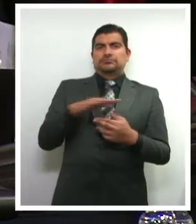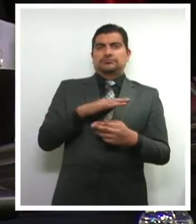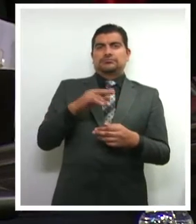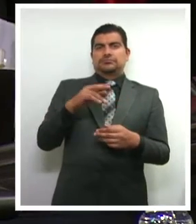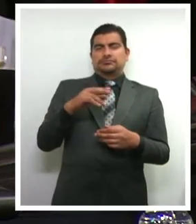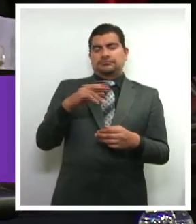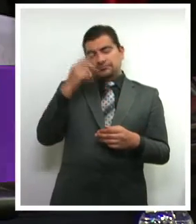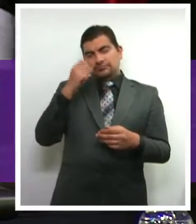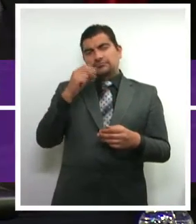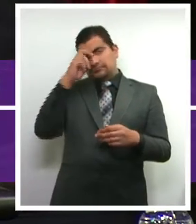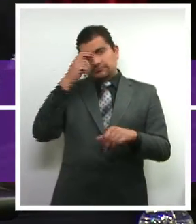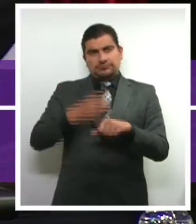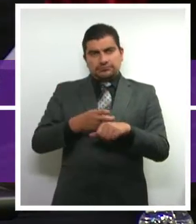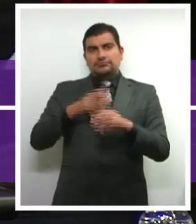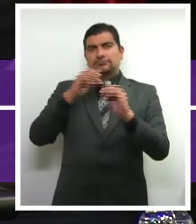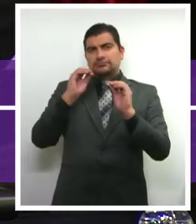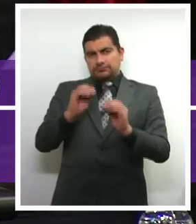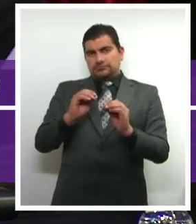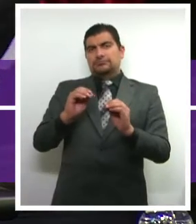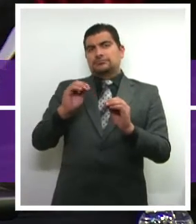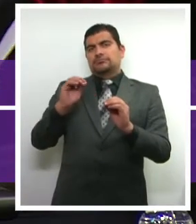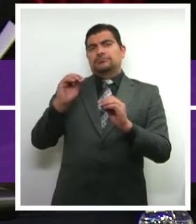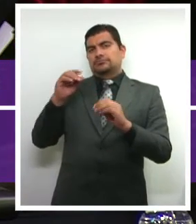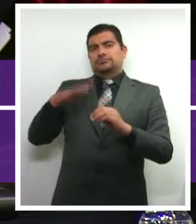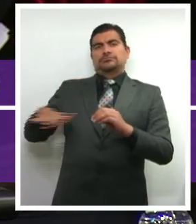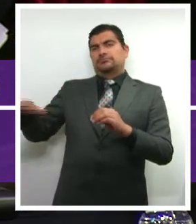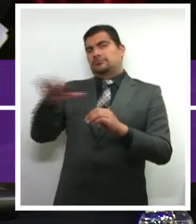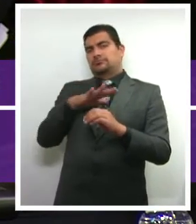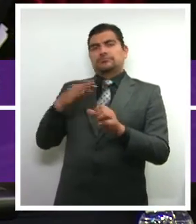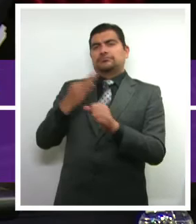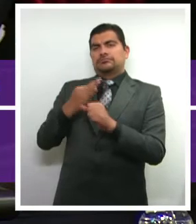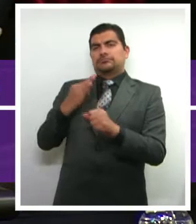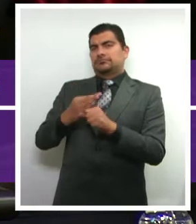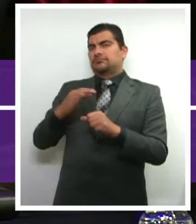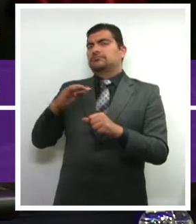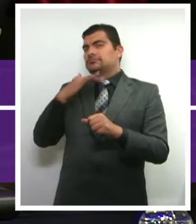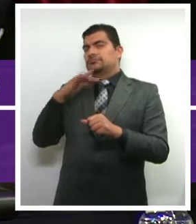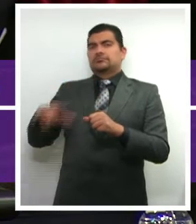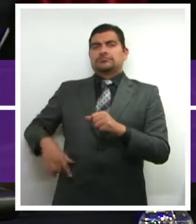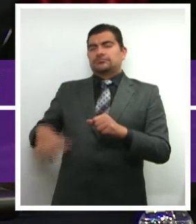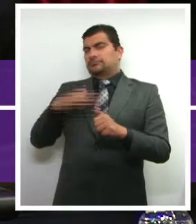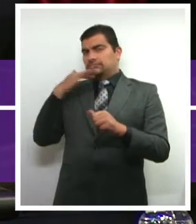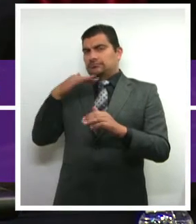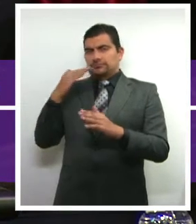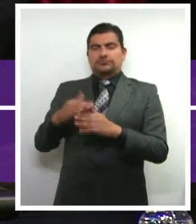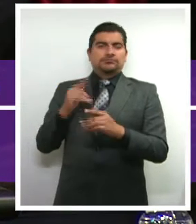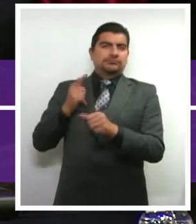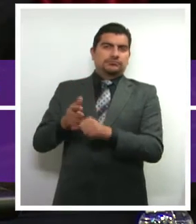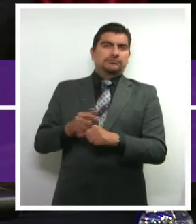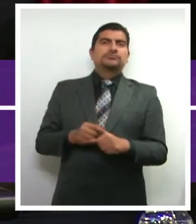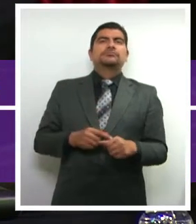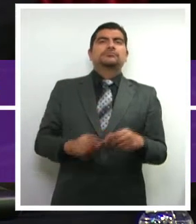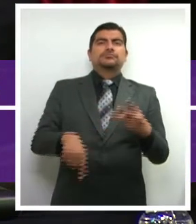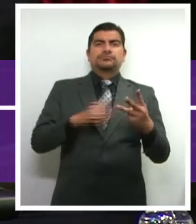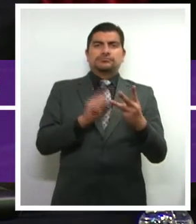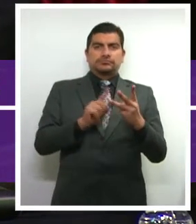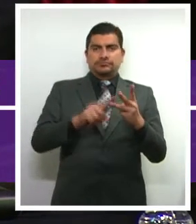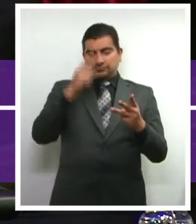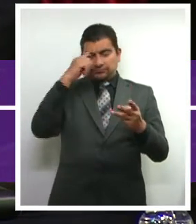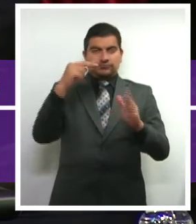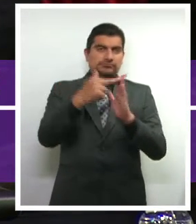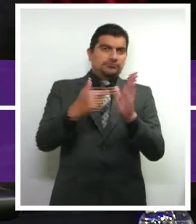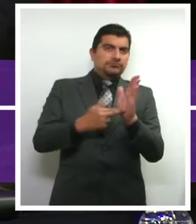negligencia o corrupción en el gobierno. 3, la rendición de cuentas. Normas, leyes y mecanismos